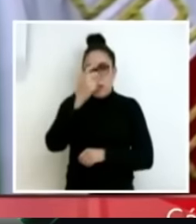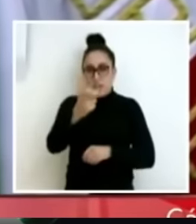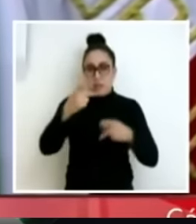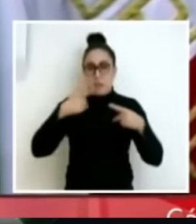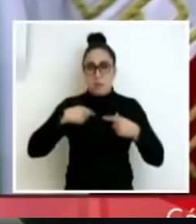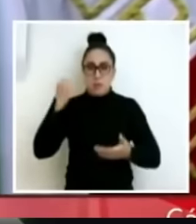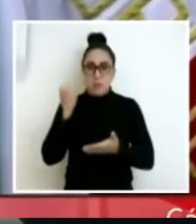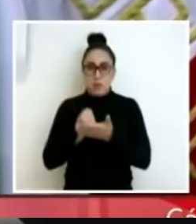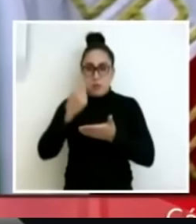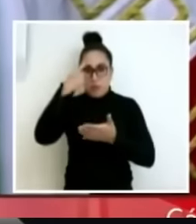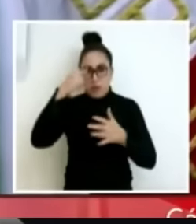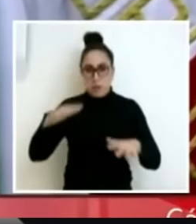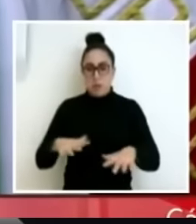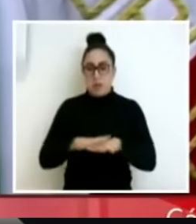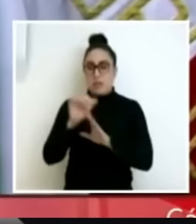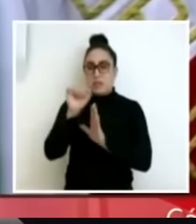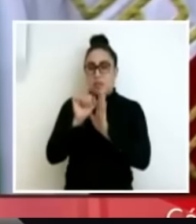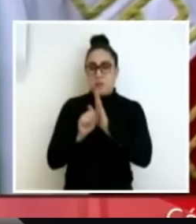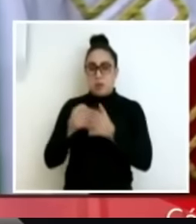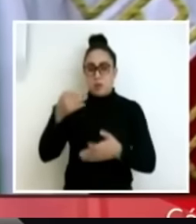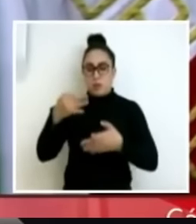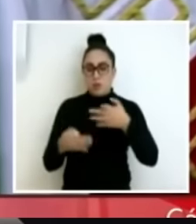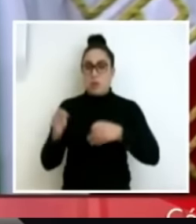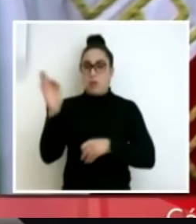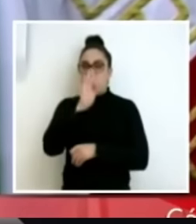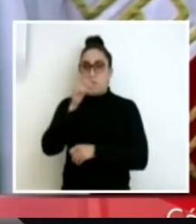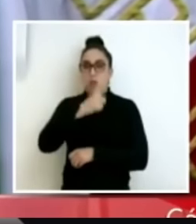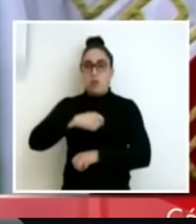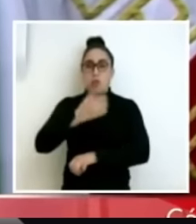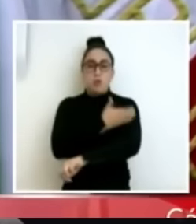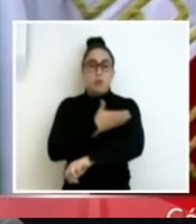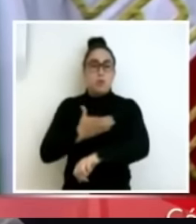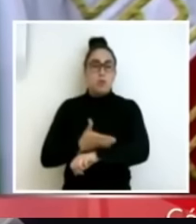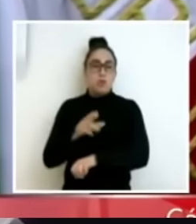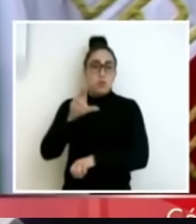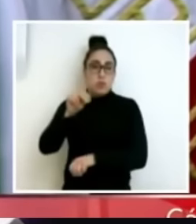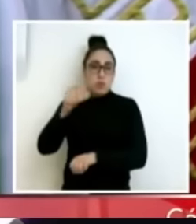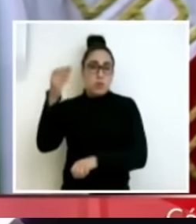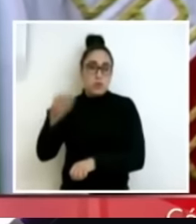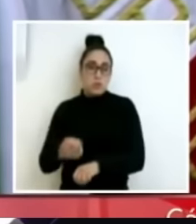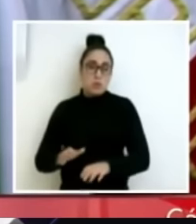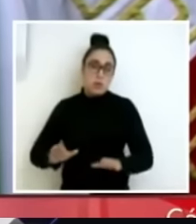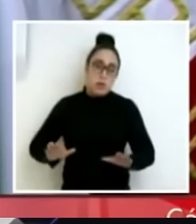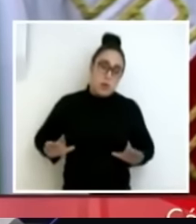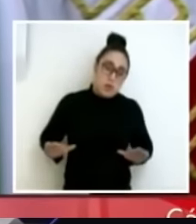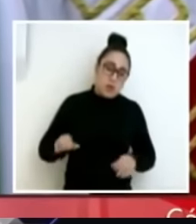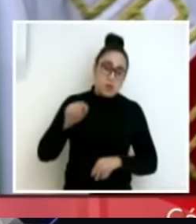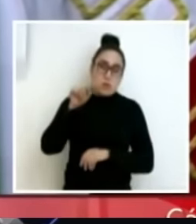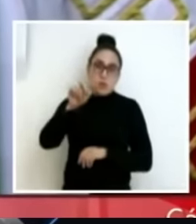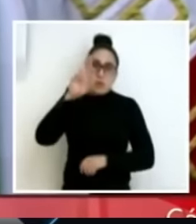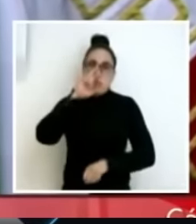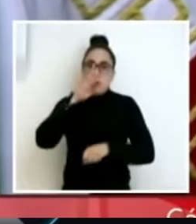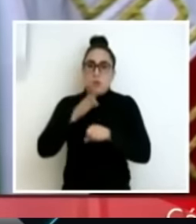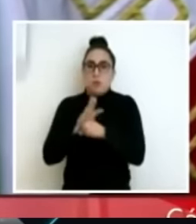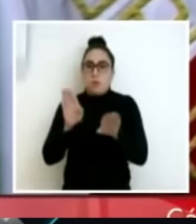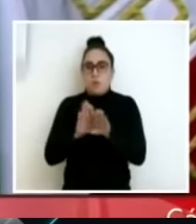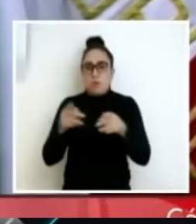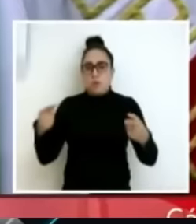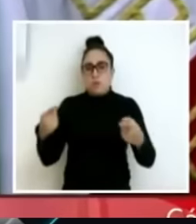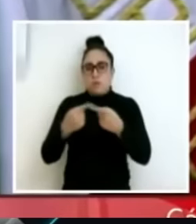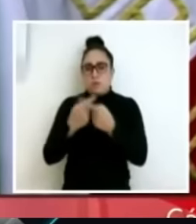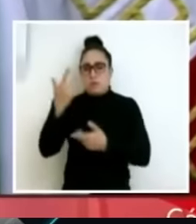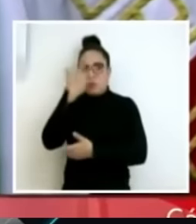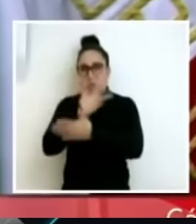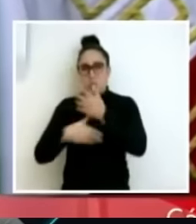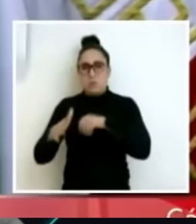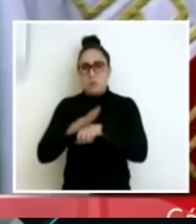al Poder Judicial. Y a los que no, nuevamente los colocará en el basurero de la historia. Así